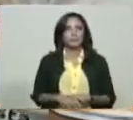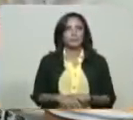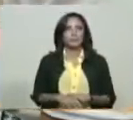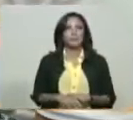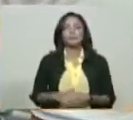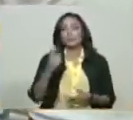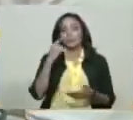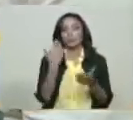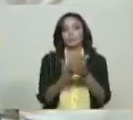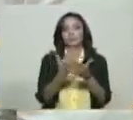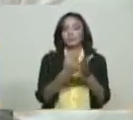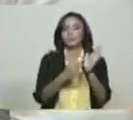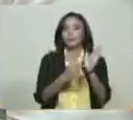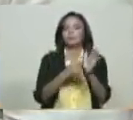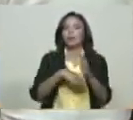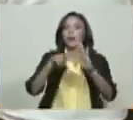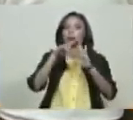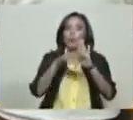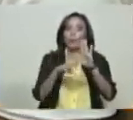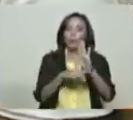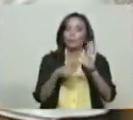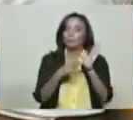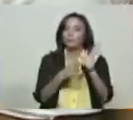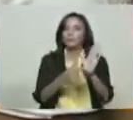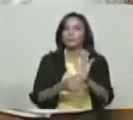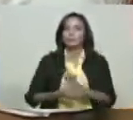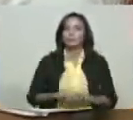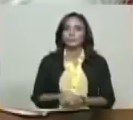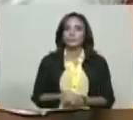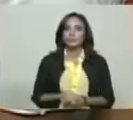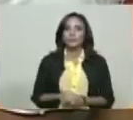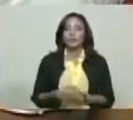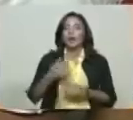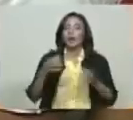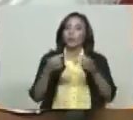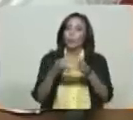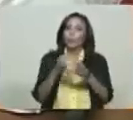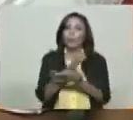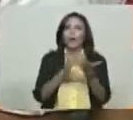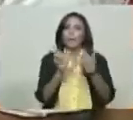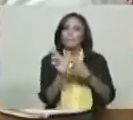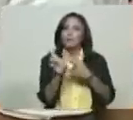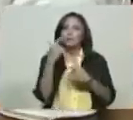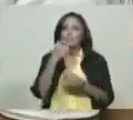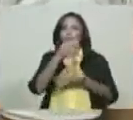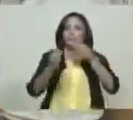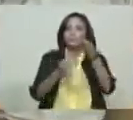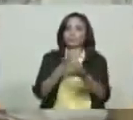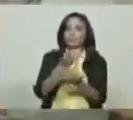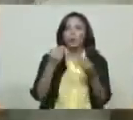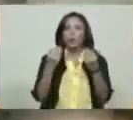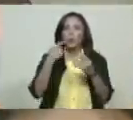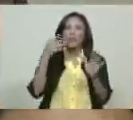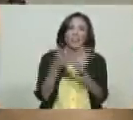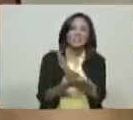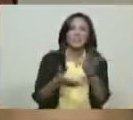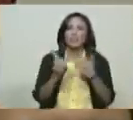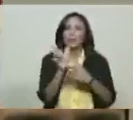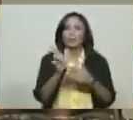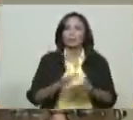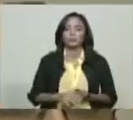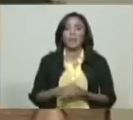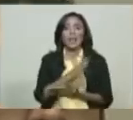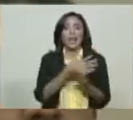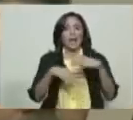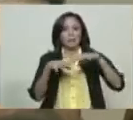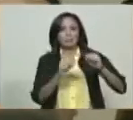Aquí están los principios generales. El partido se declara como anticapitalista